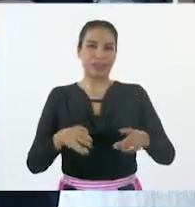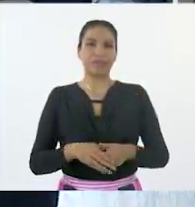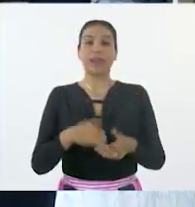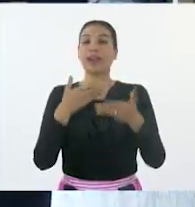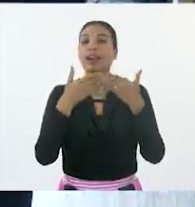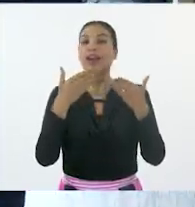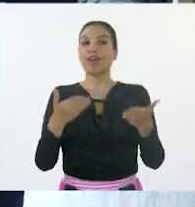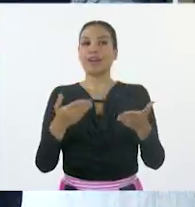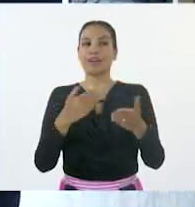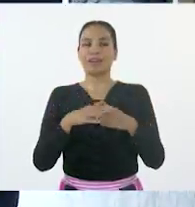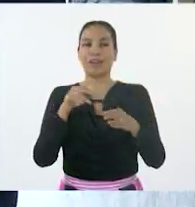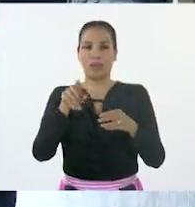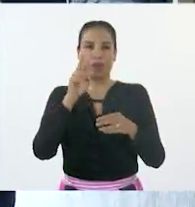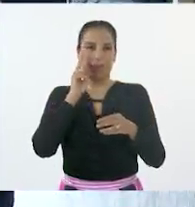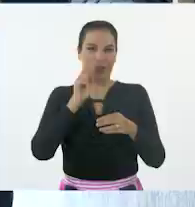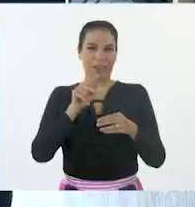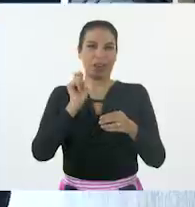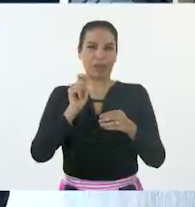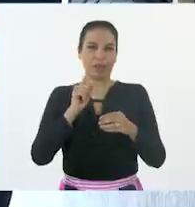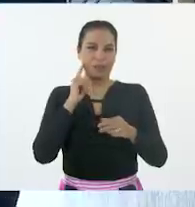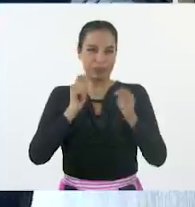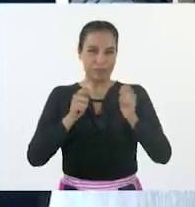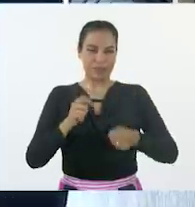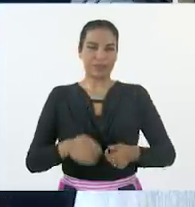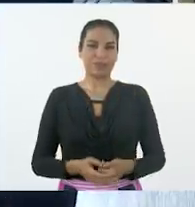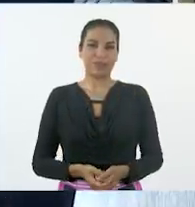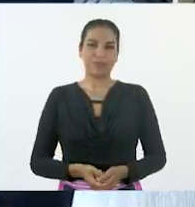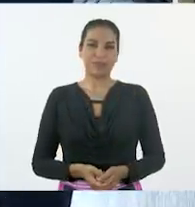A continuación, una pequeña improvisación en la tarola.